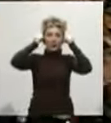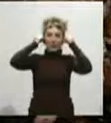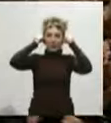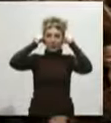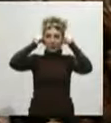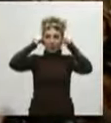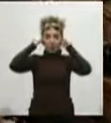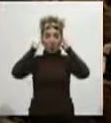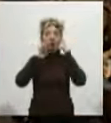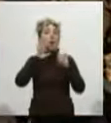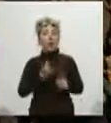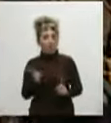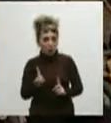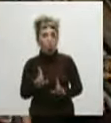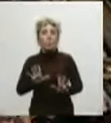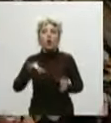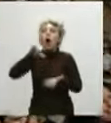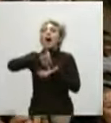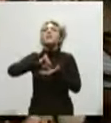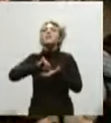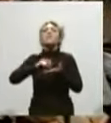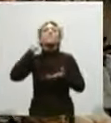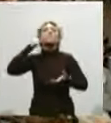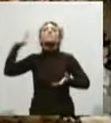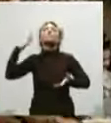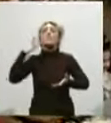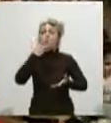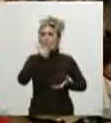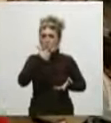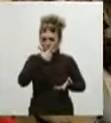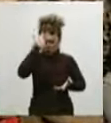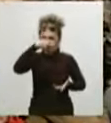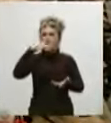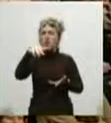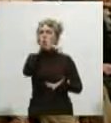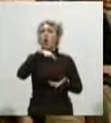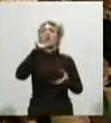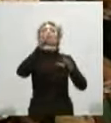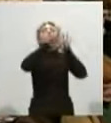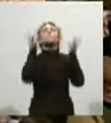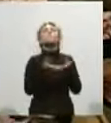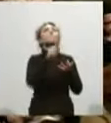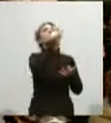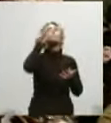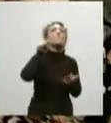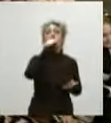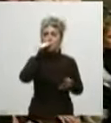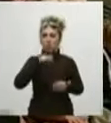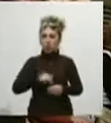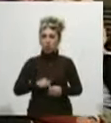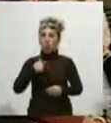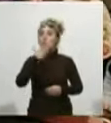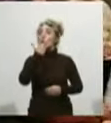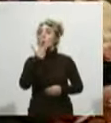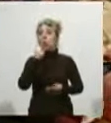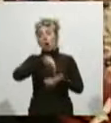esta está siendo la actuación de nuestro compañero Matías Alonso, que recientemente lo podremos ver en La Revoltosa. Nos vamos hasta la parte trasera del escenario, donde creo que